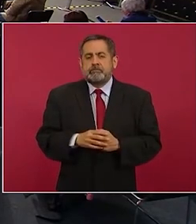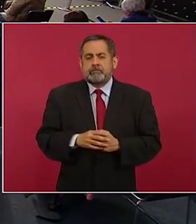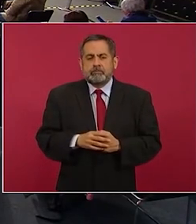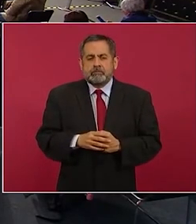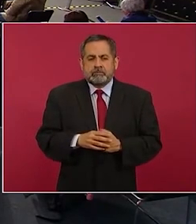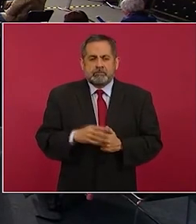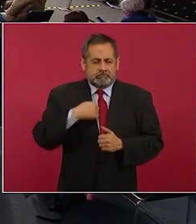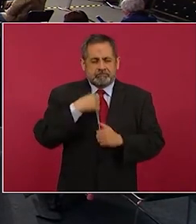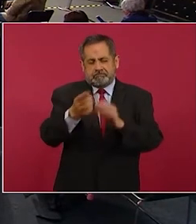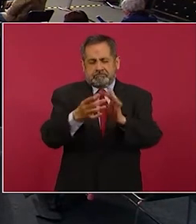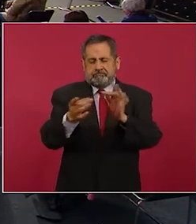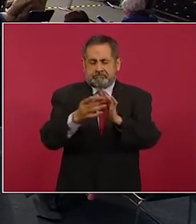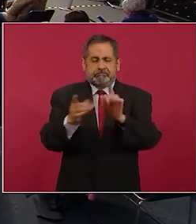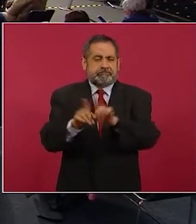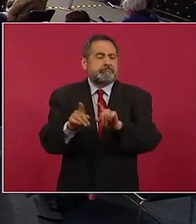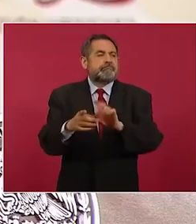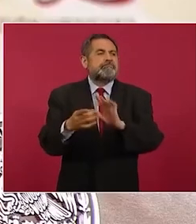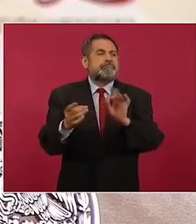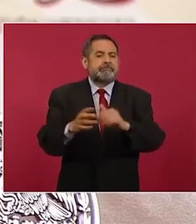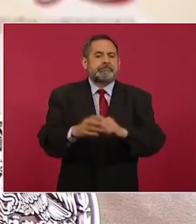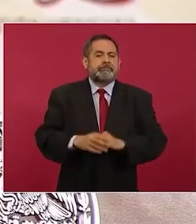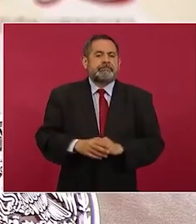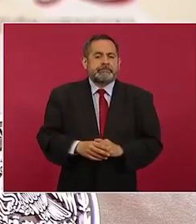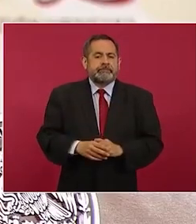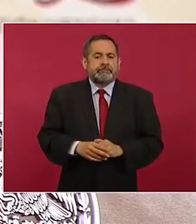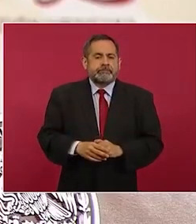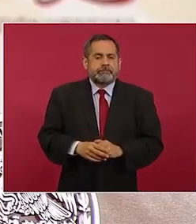Les cuento, ¿no?,